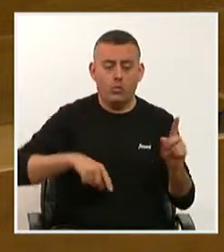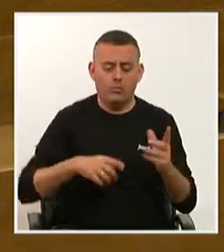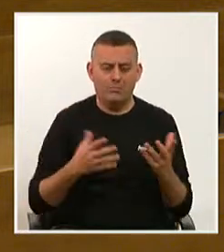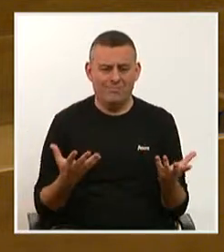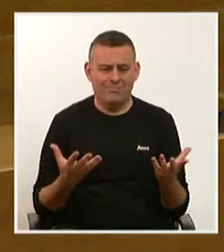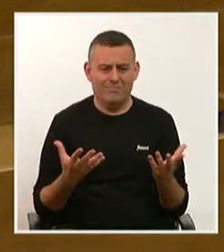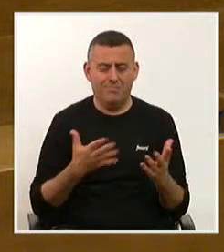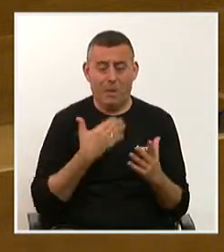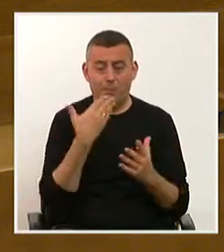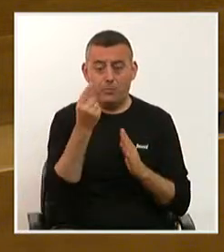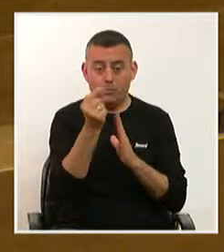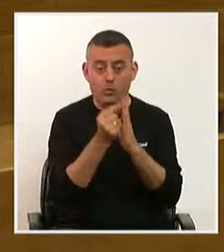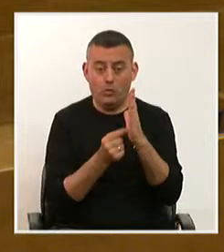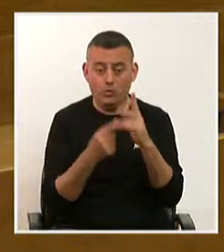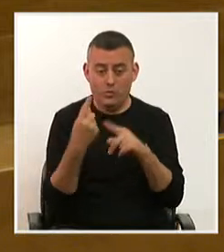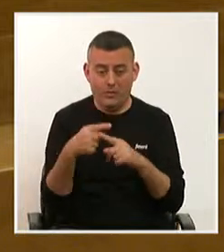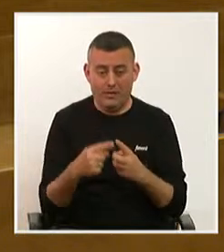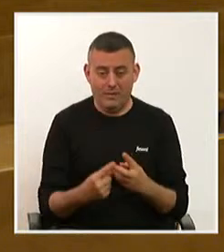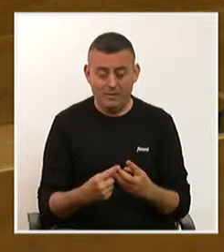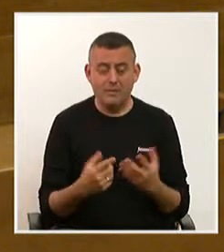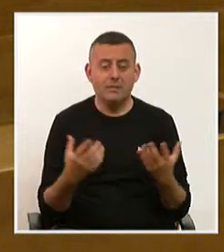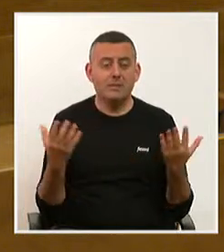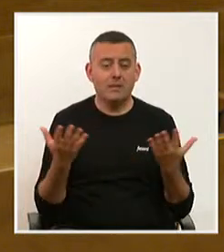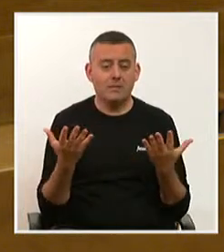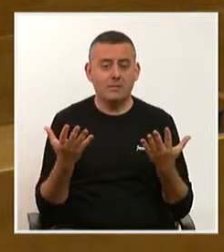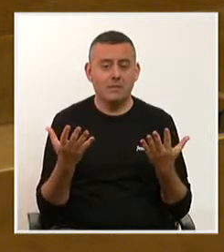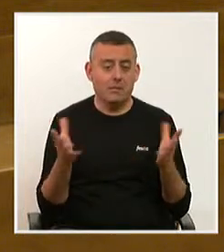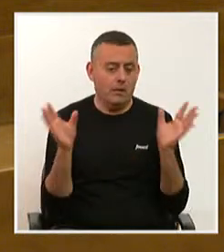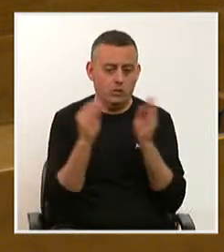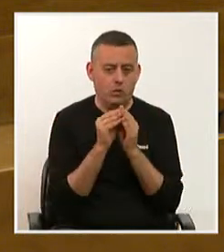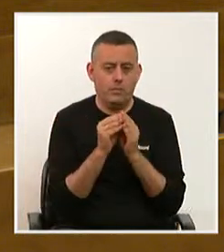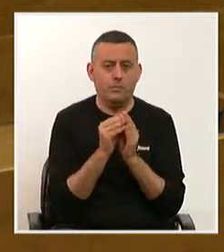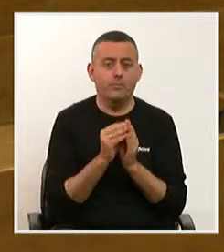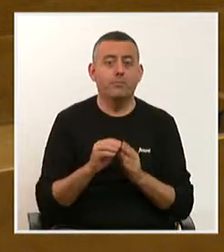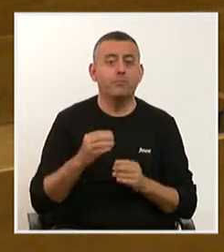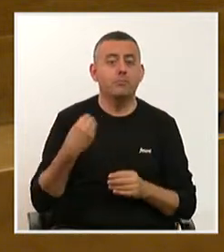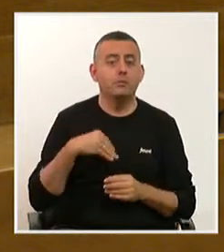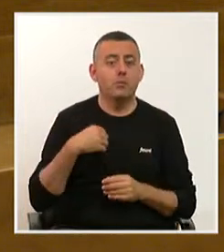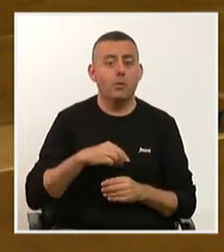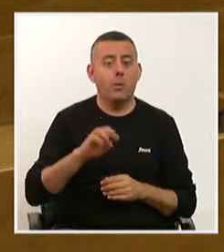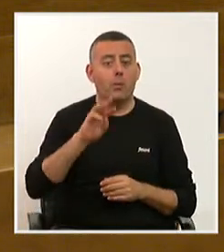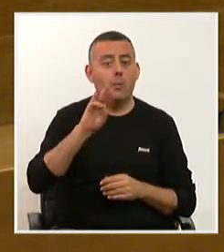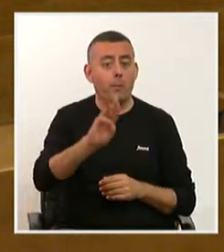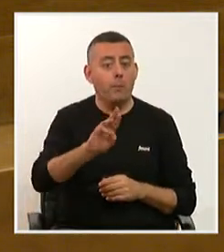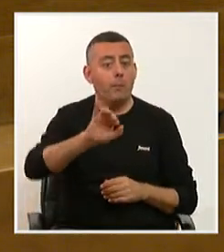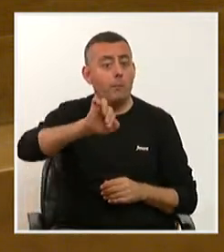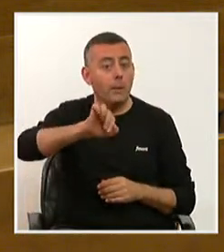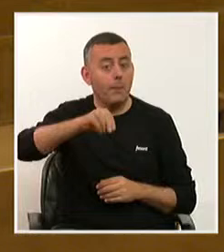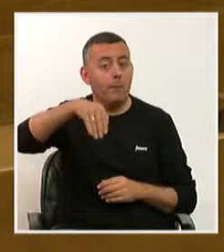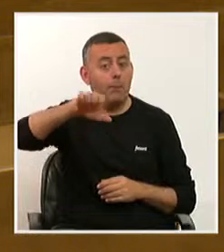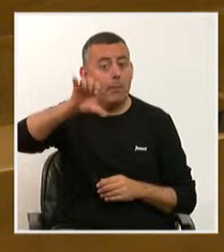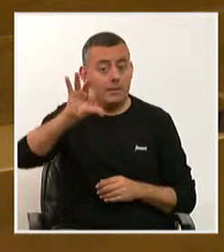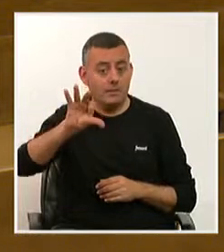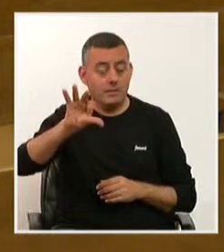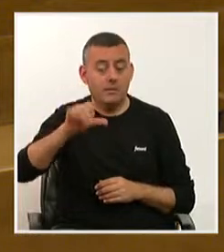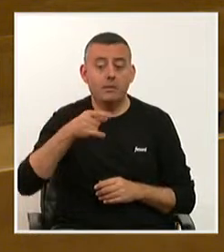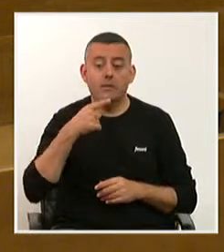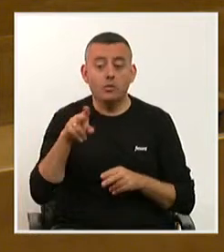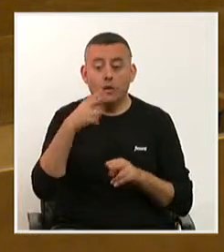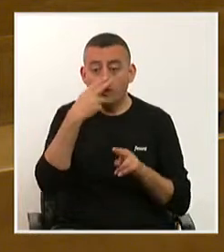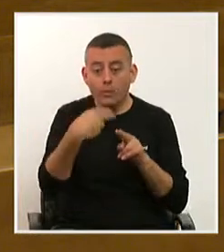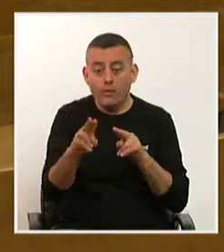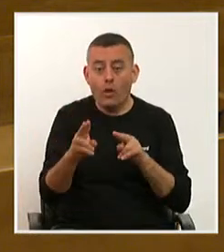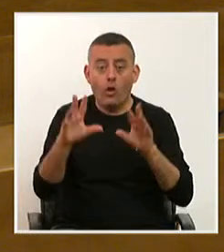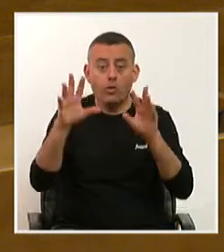resic enar dees en la ingan no